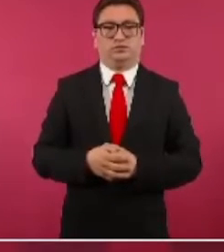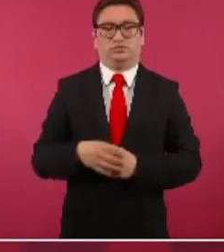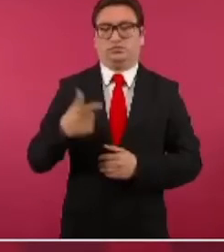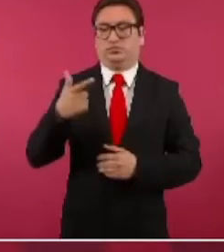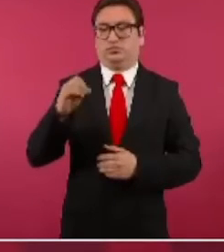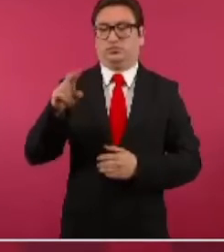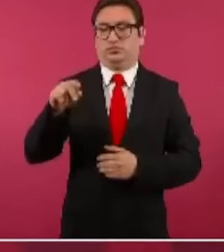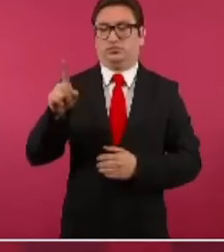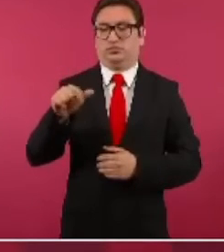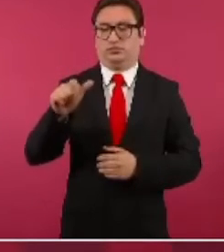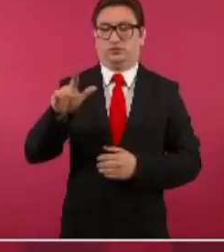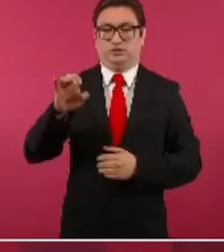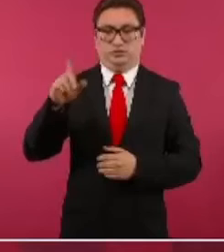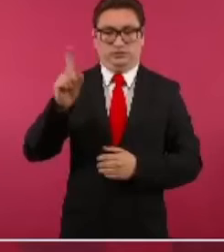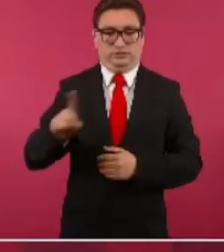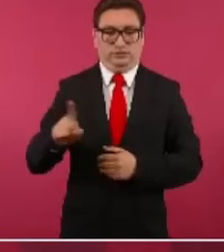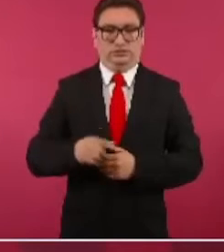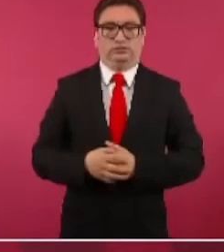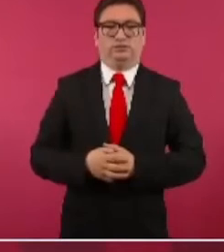González,